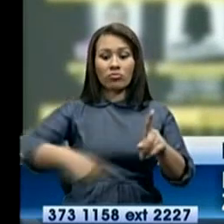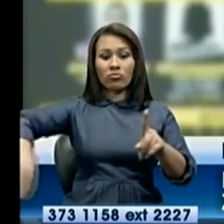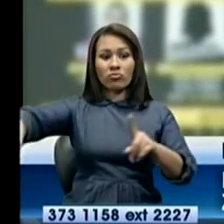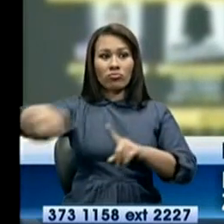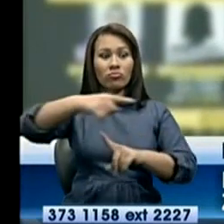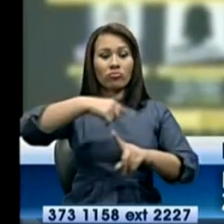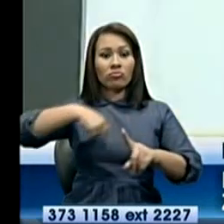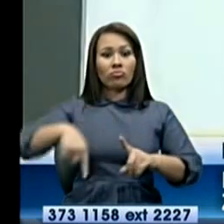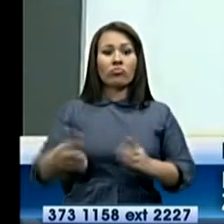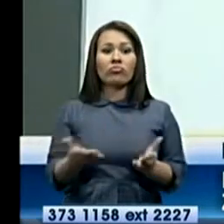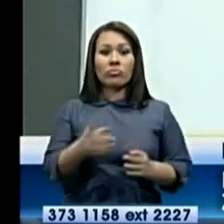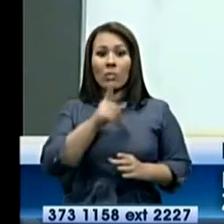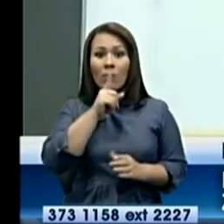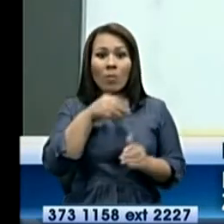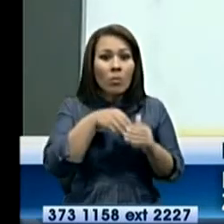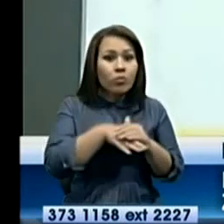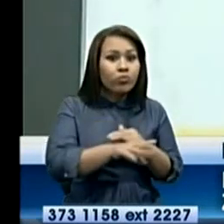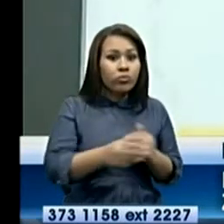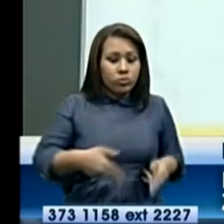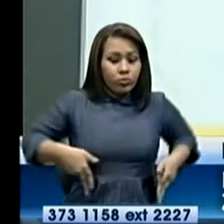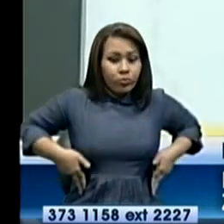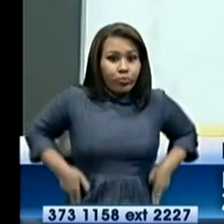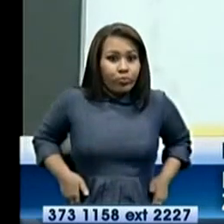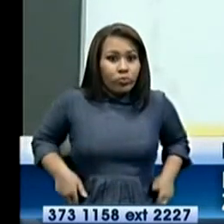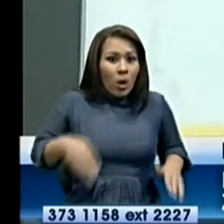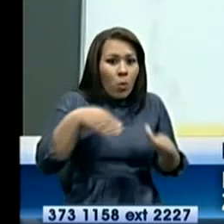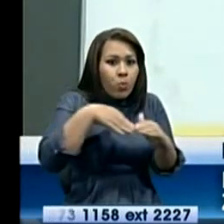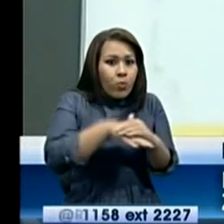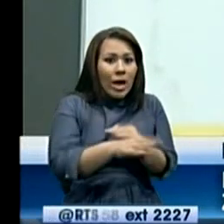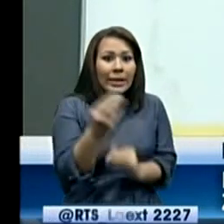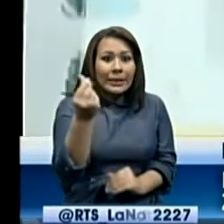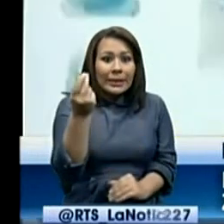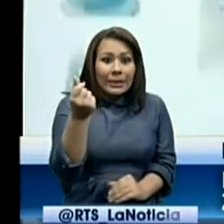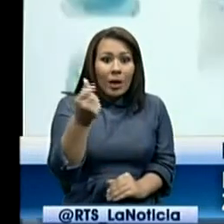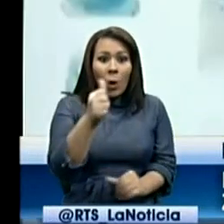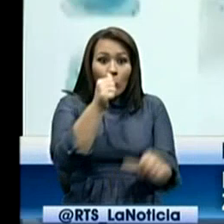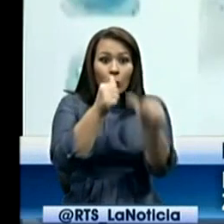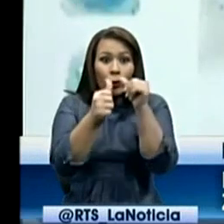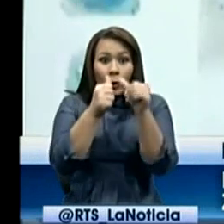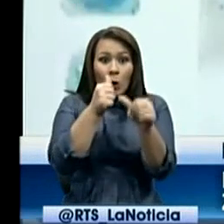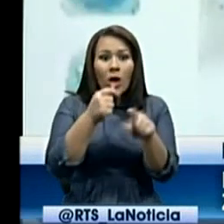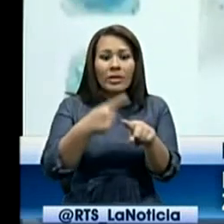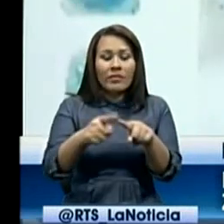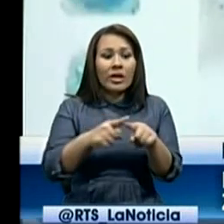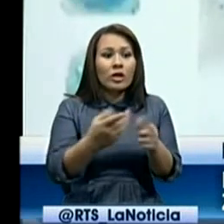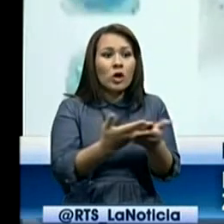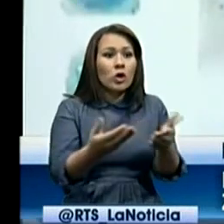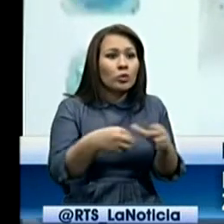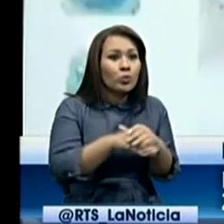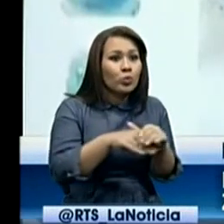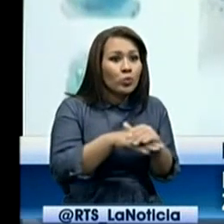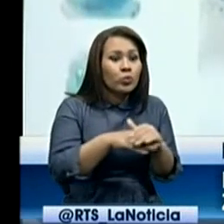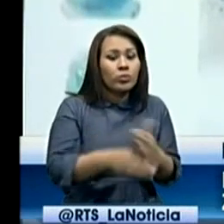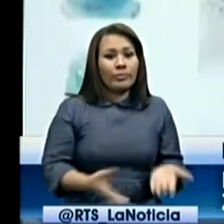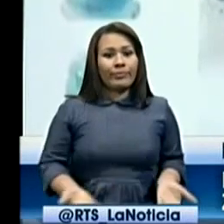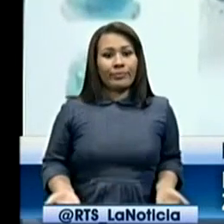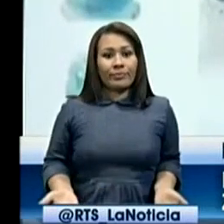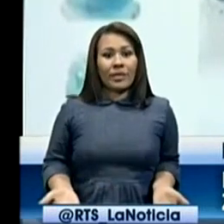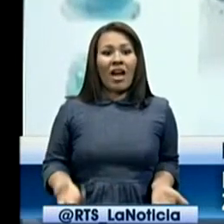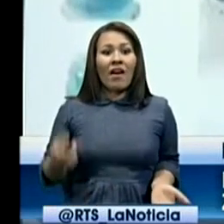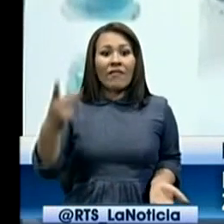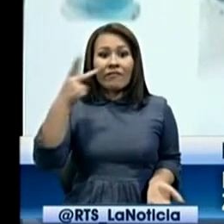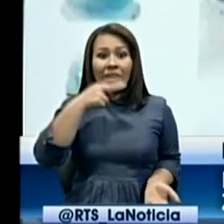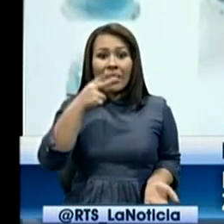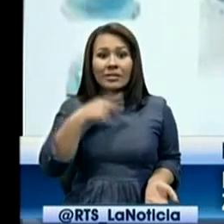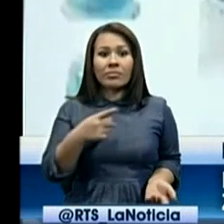área donde habían ocultado armas, dinero, drogas, productos de todos sus delitos. Las Fuerzas de